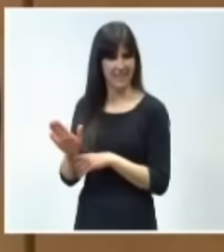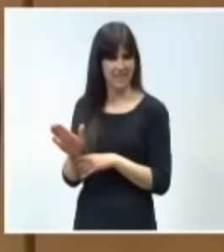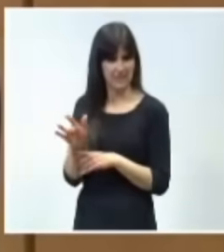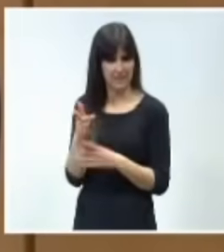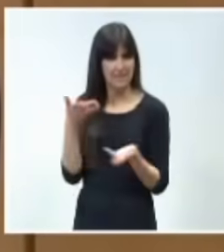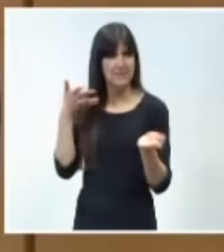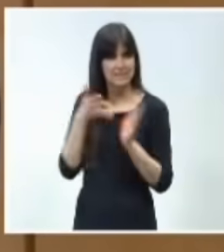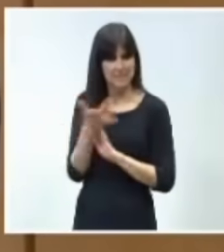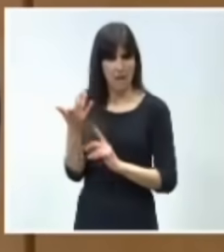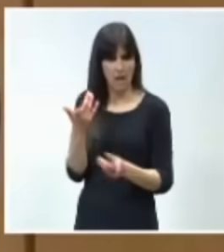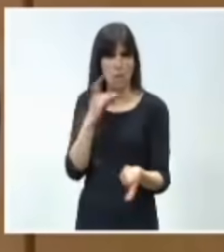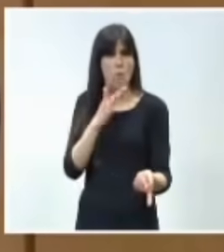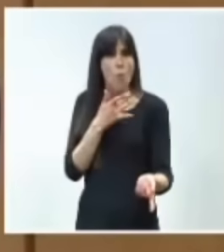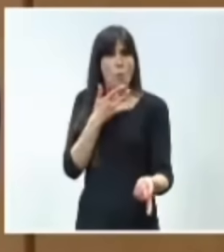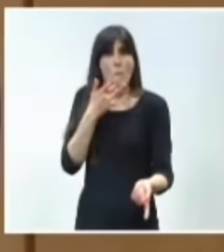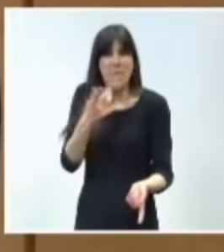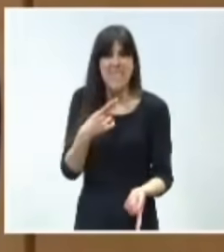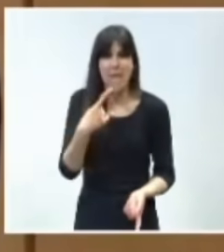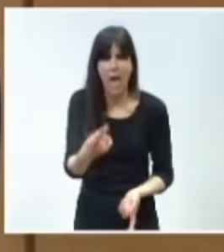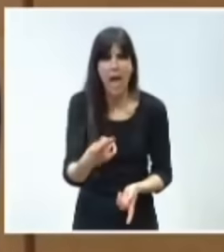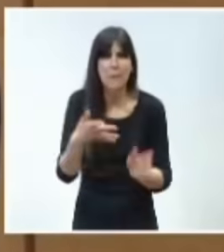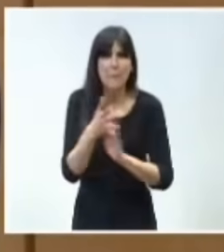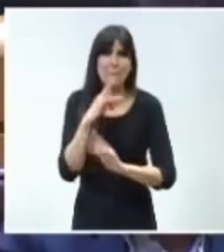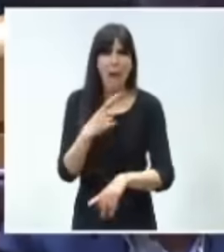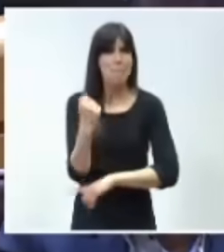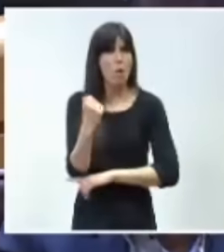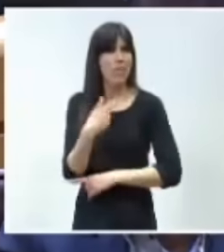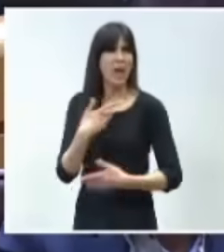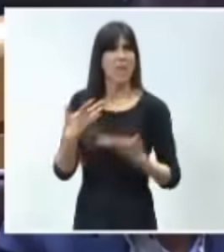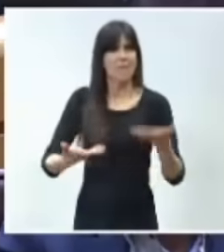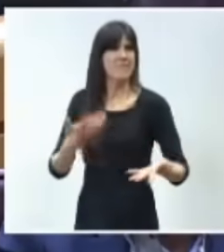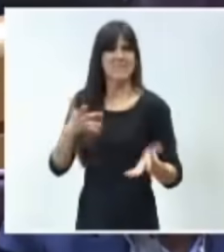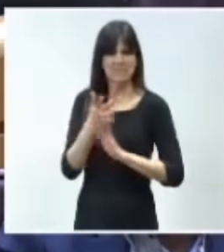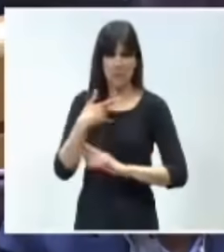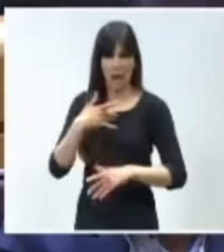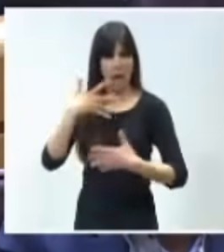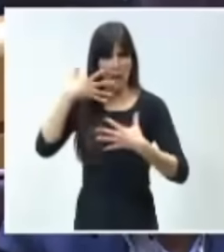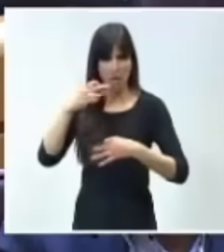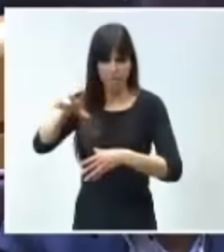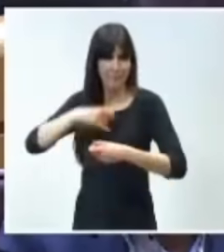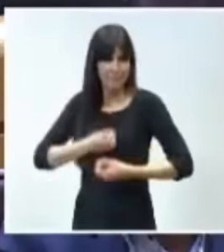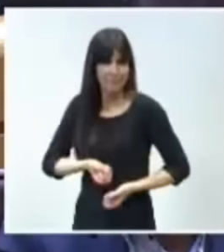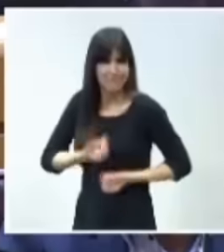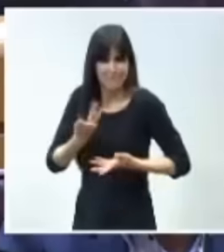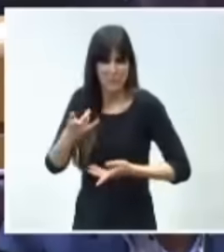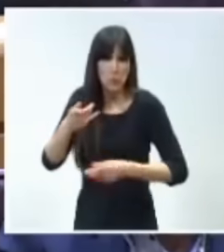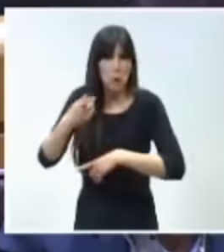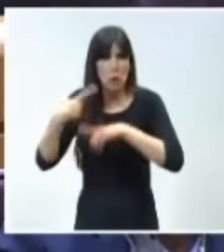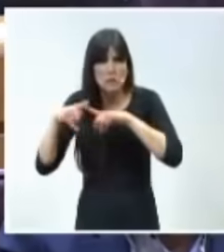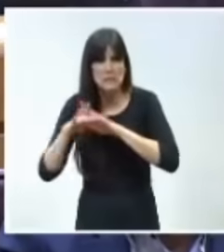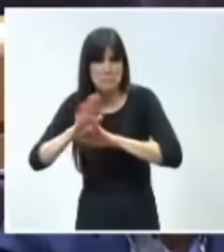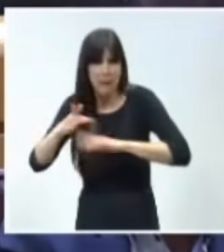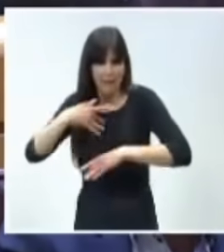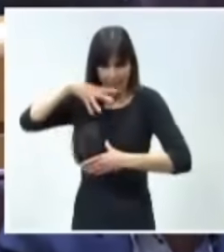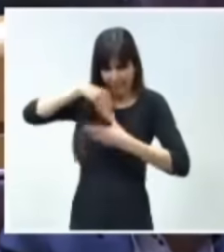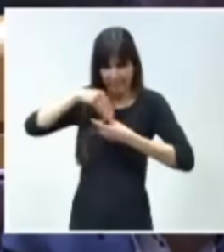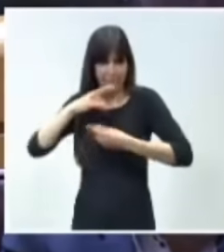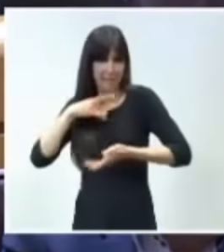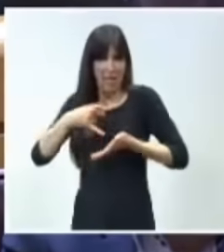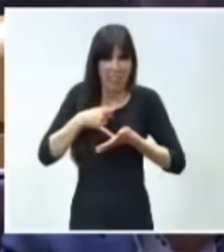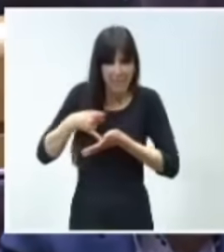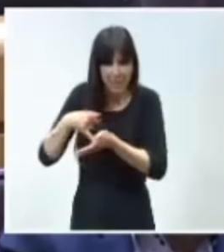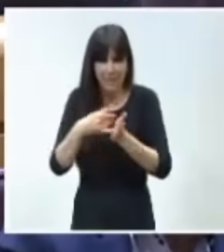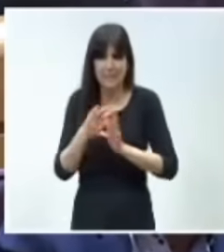cuando se humilla para demostrar poder, lo que se pone de manifiesto son sus propias miserias. A continuación nos explicó que hay una nueva fórmula de